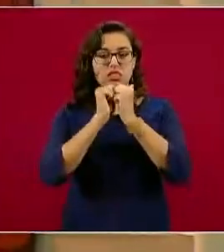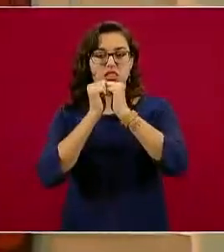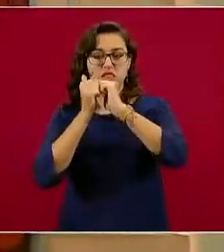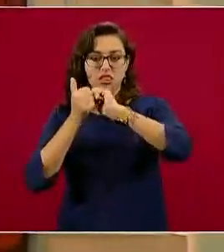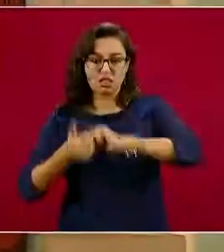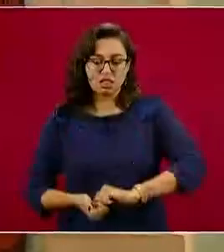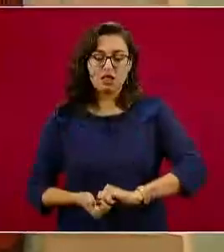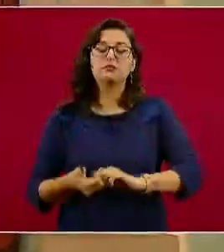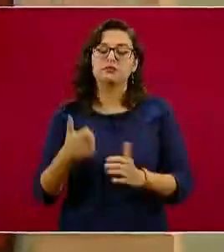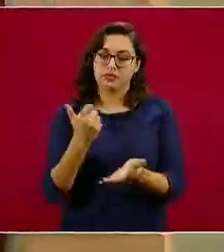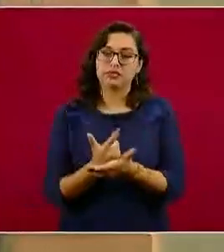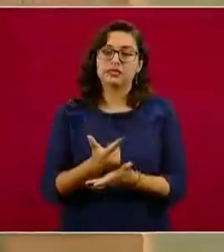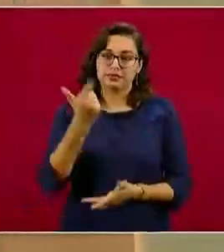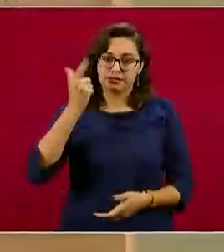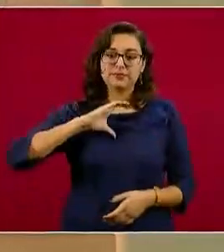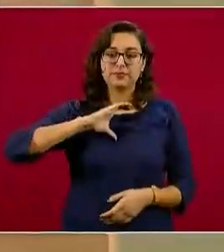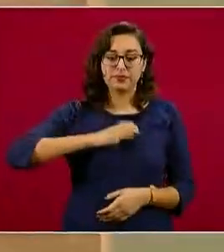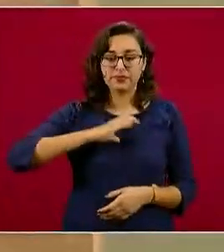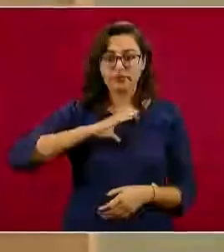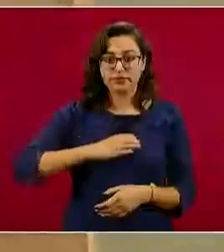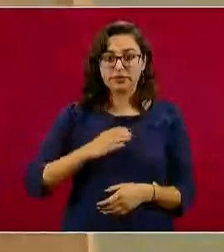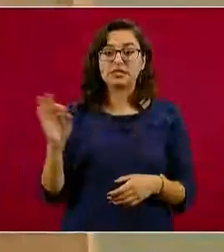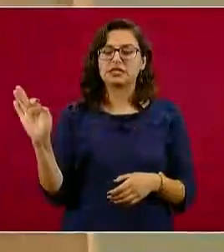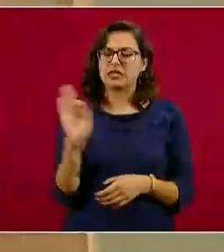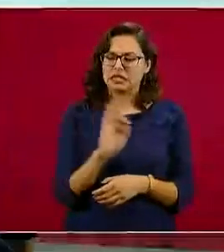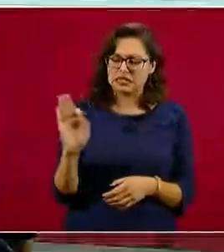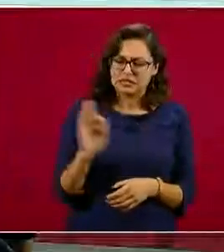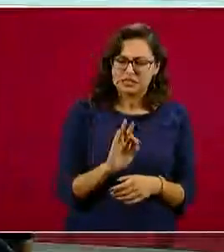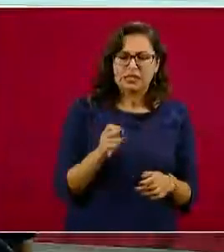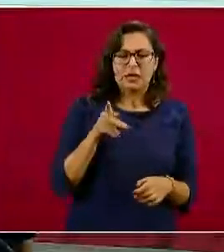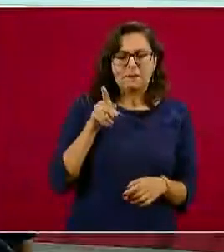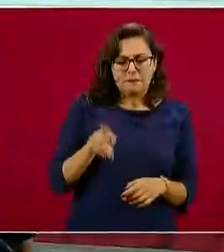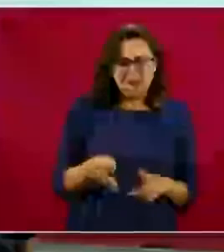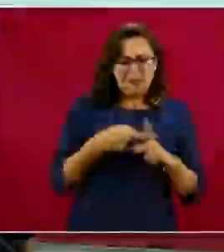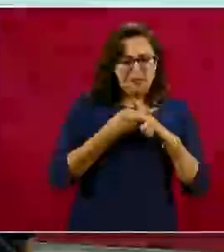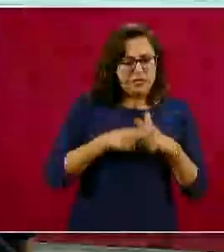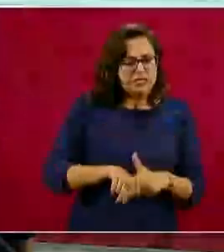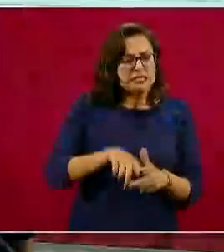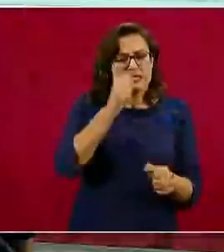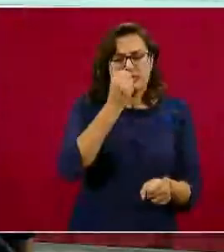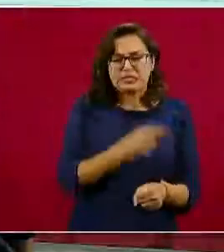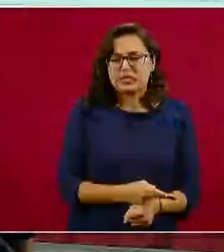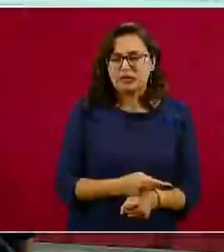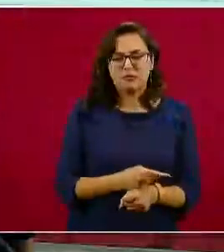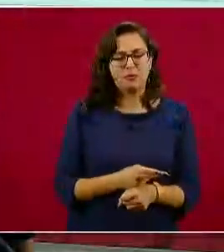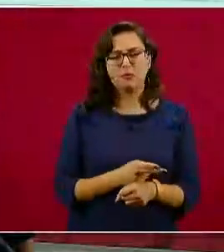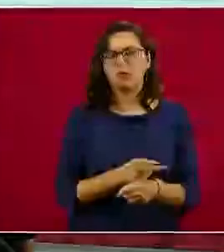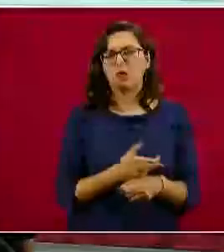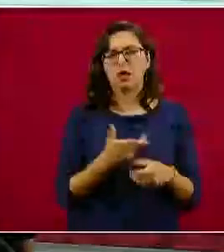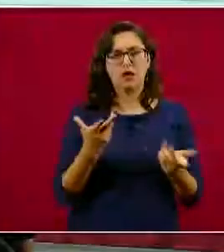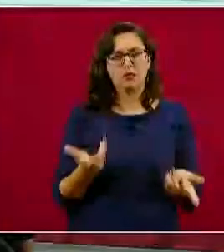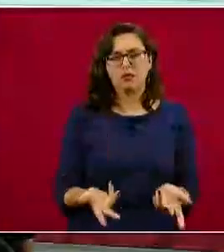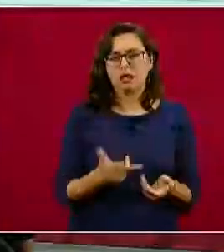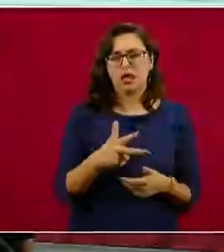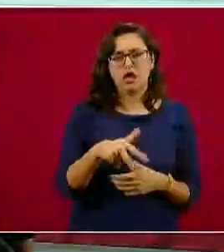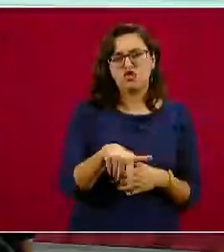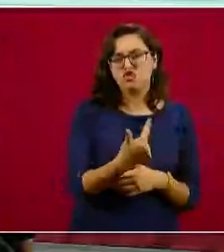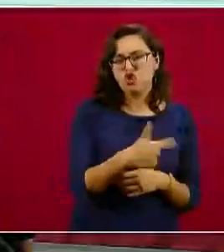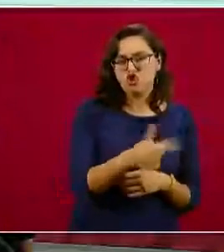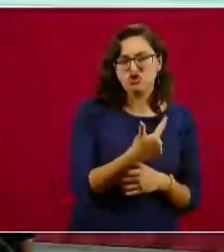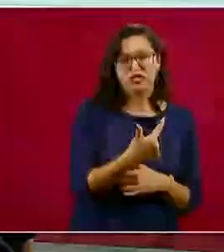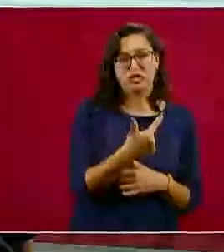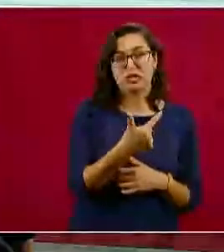edades tempranas del inicio de la primera menstruación, que se llama menarca, por lo general en edades más tempranas de los 13, 12